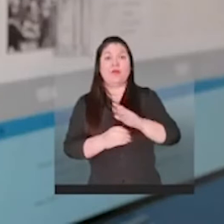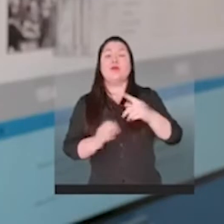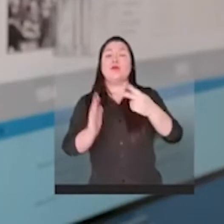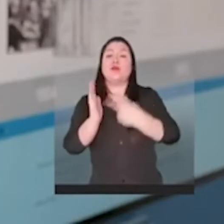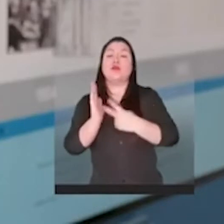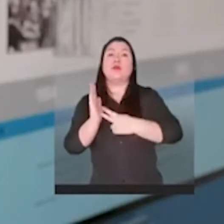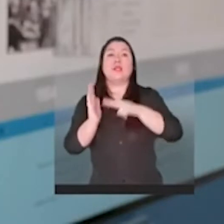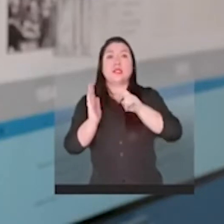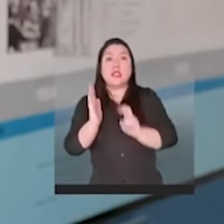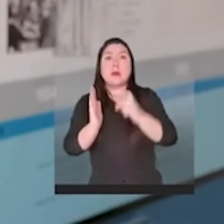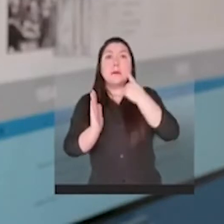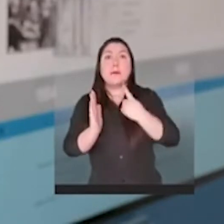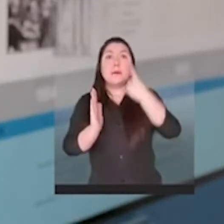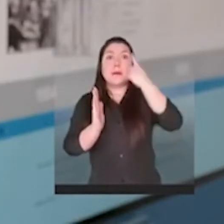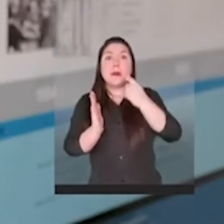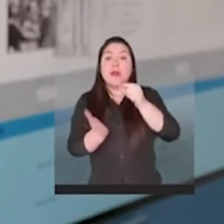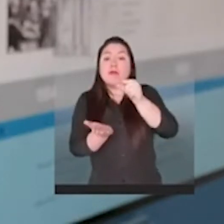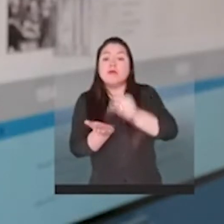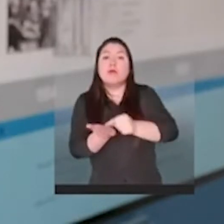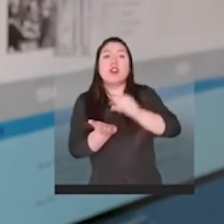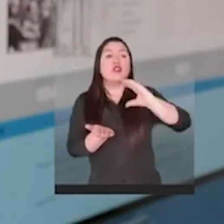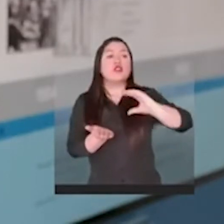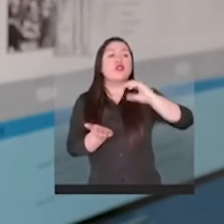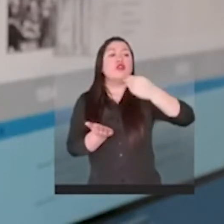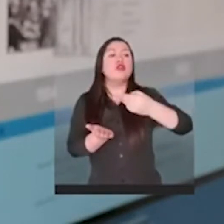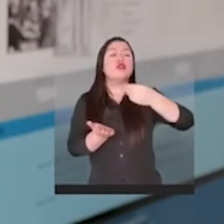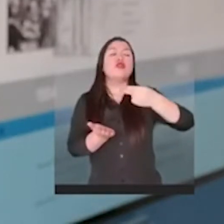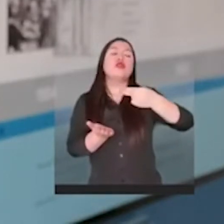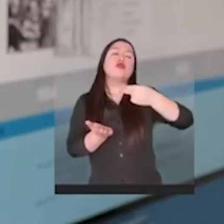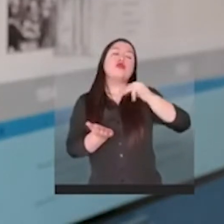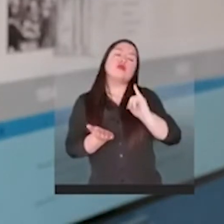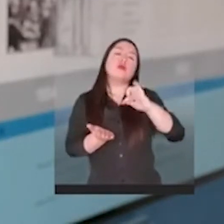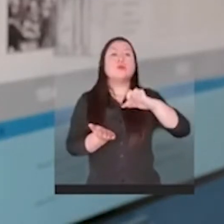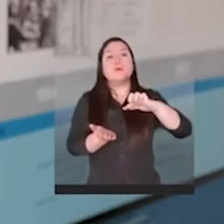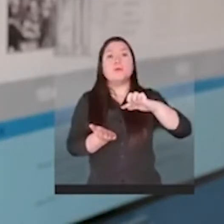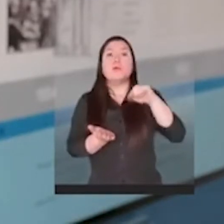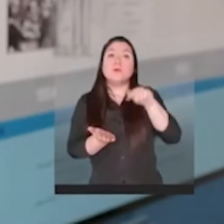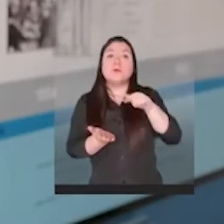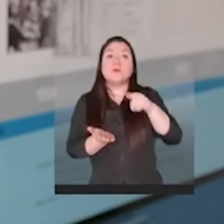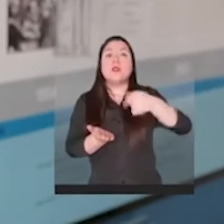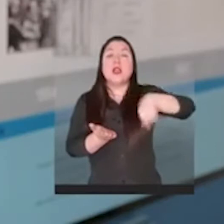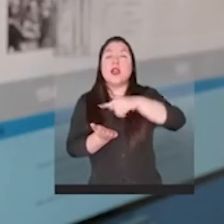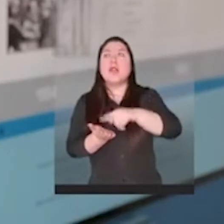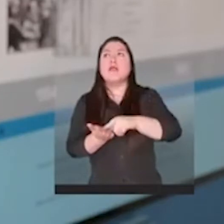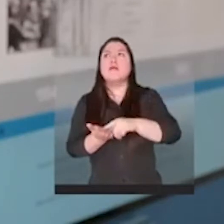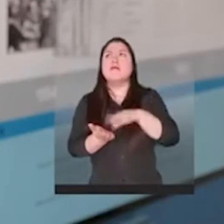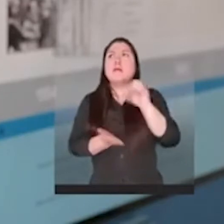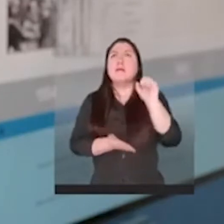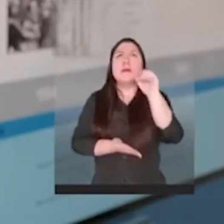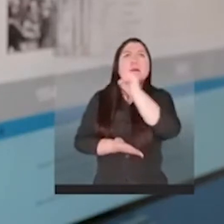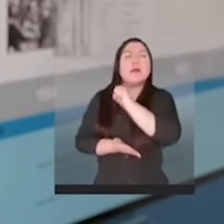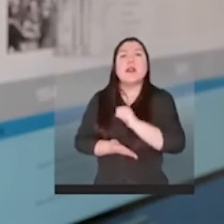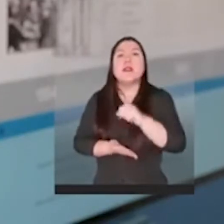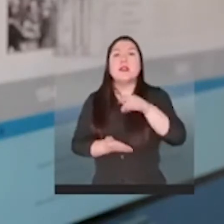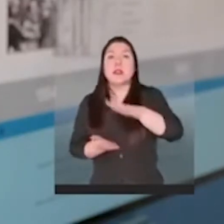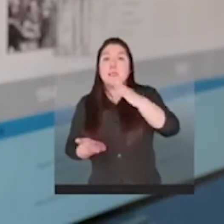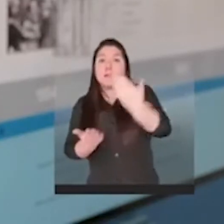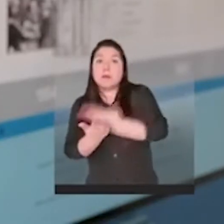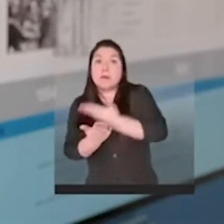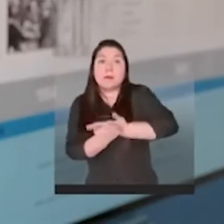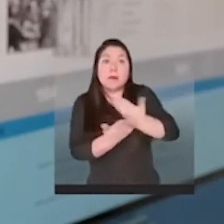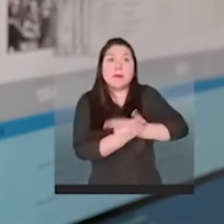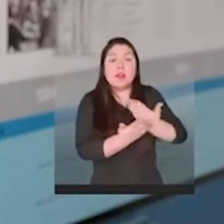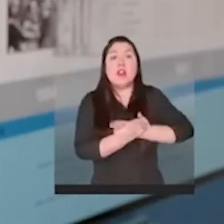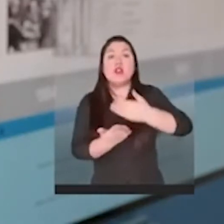se utilizaron por primera vez los chips inalámbricos de identificación por radiofrecuencia, la cual garantizaban que el material